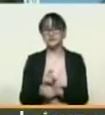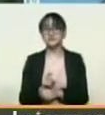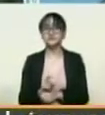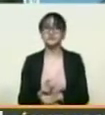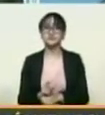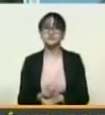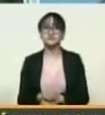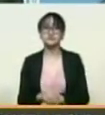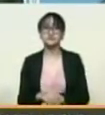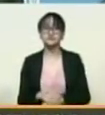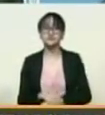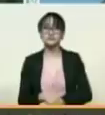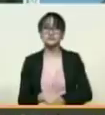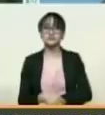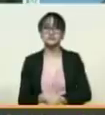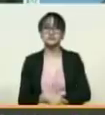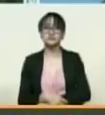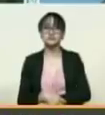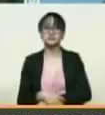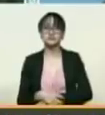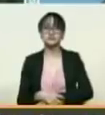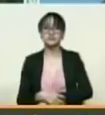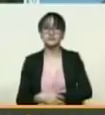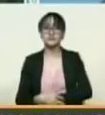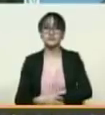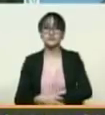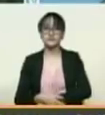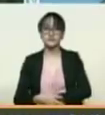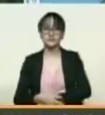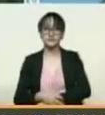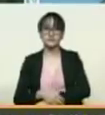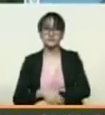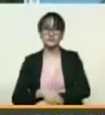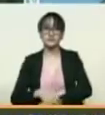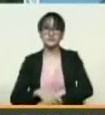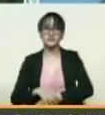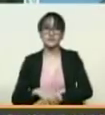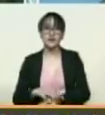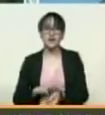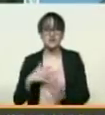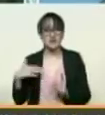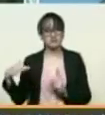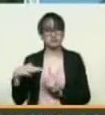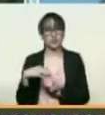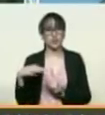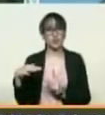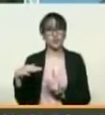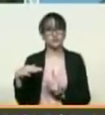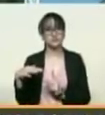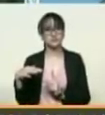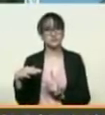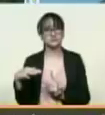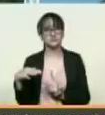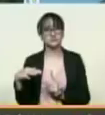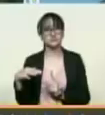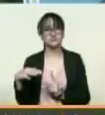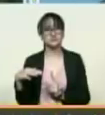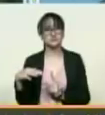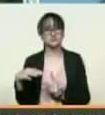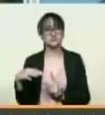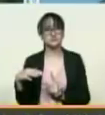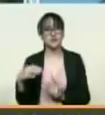decidan los grandes poderes, si es que alguna vez pudieran, una intervención bajo el pretexto humanitario en